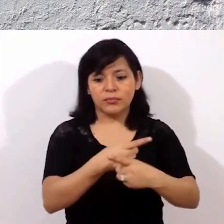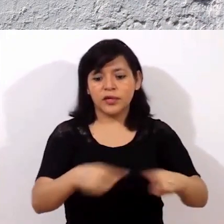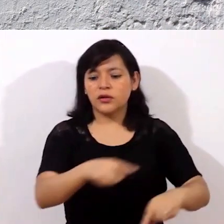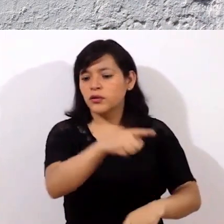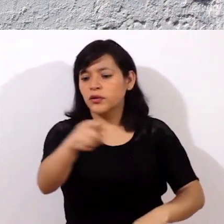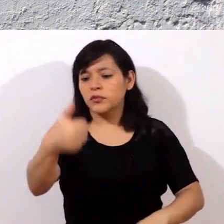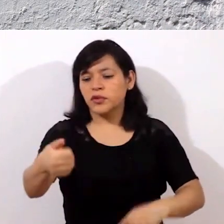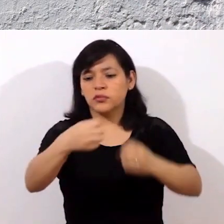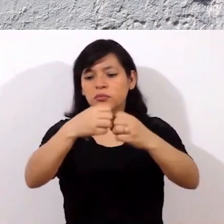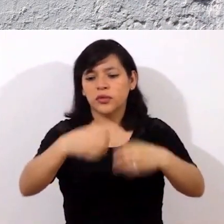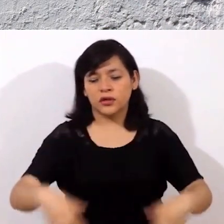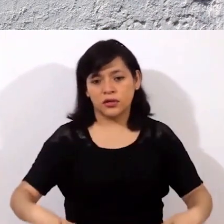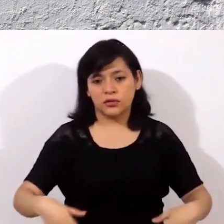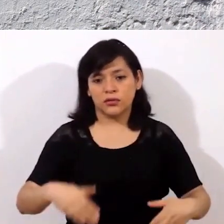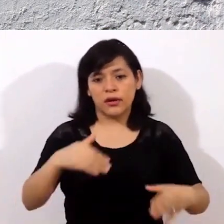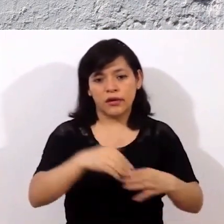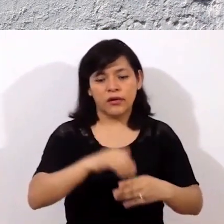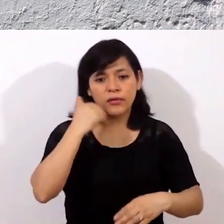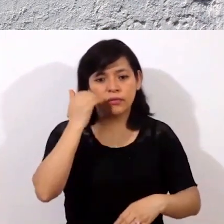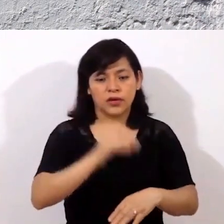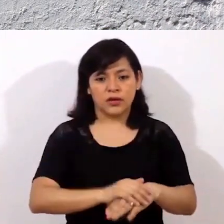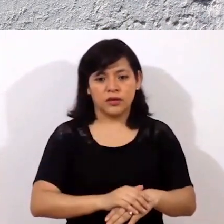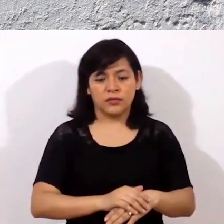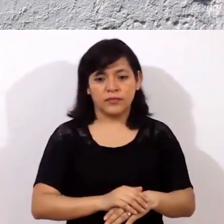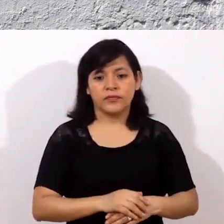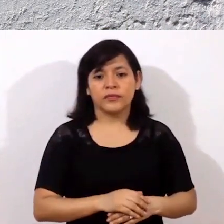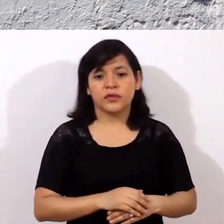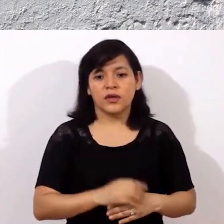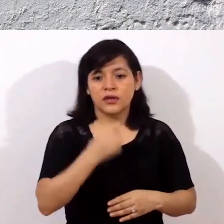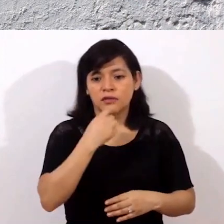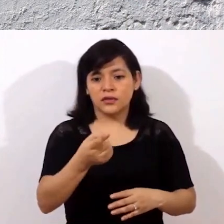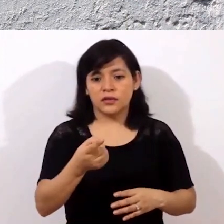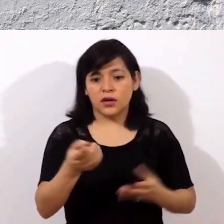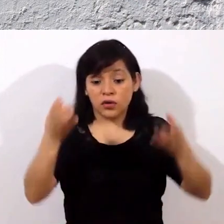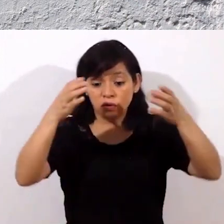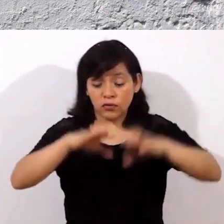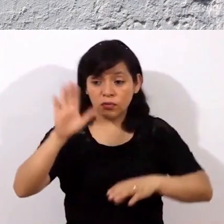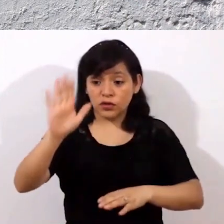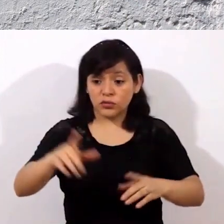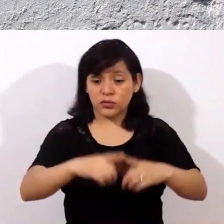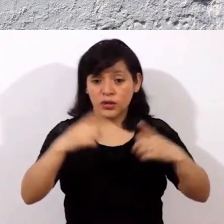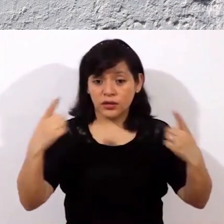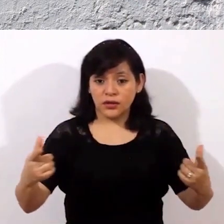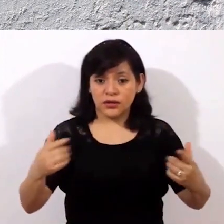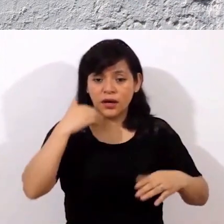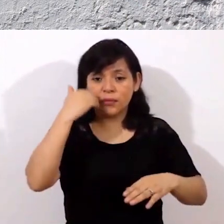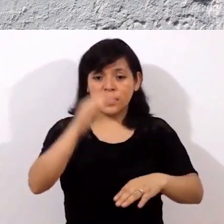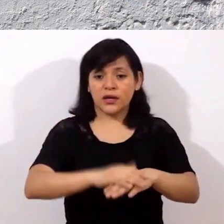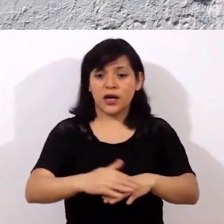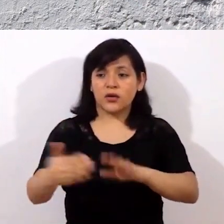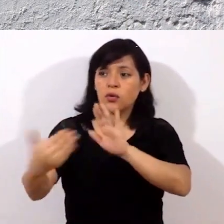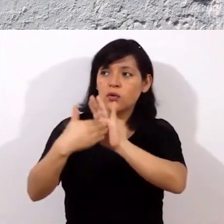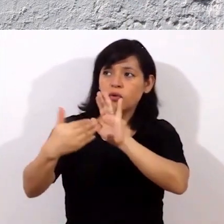Los versículos 7 y 8 todavía nos indican algo. Conforme a su grandeza, así pecaron contra mí. Y bueno, este es un tiempo de